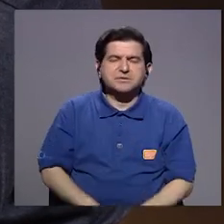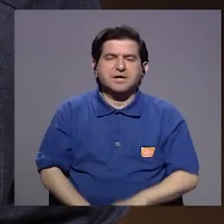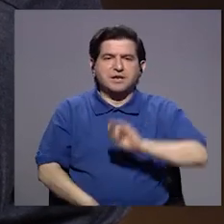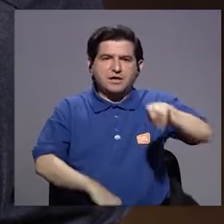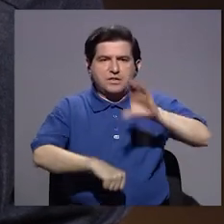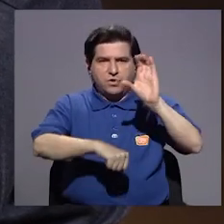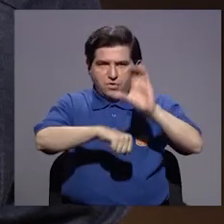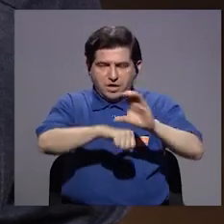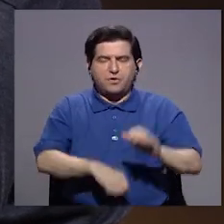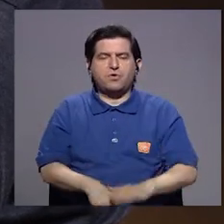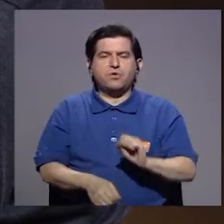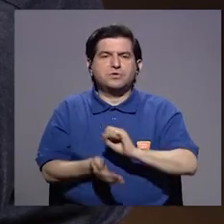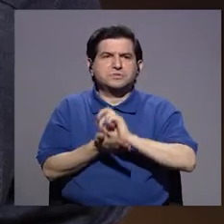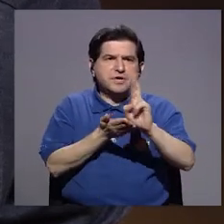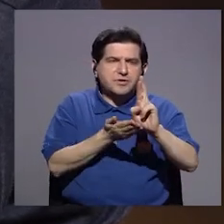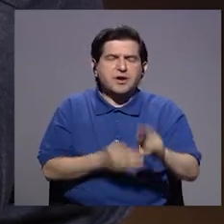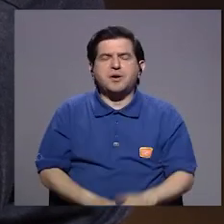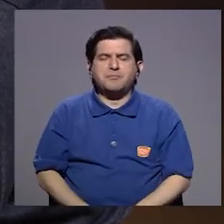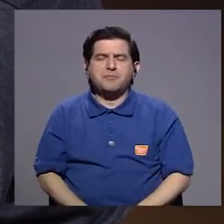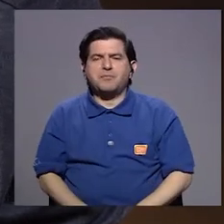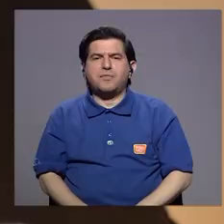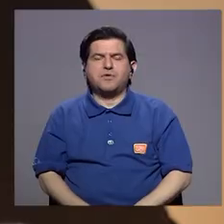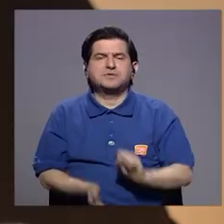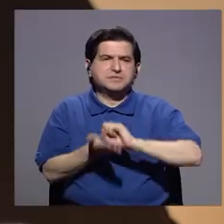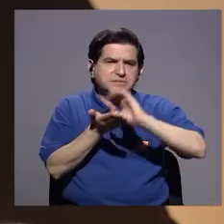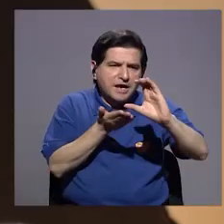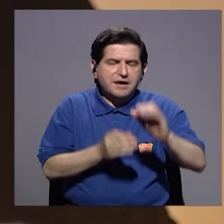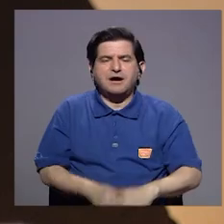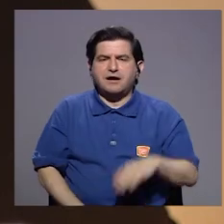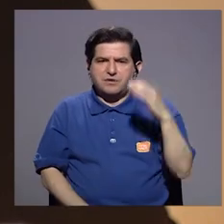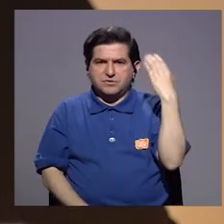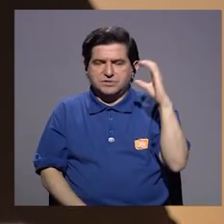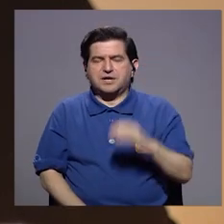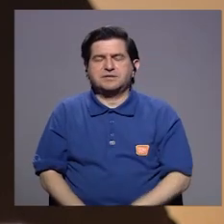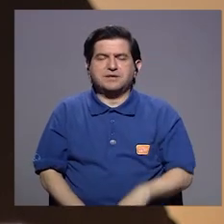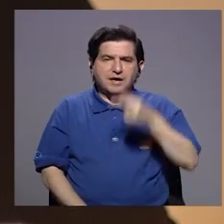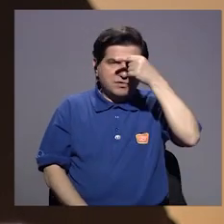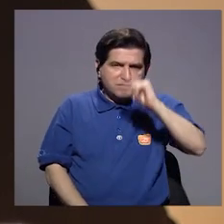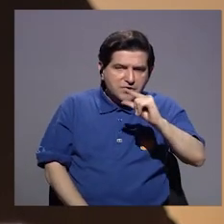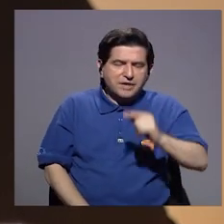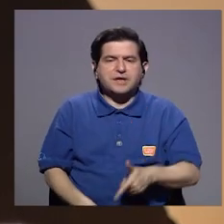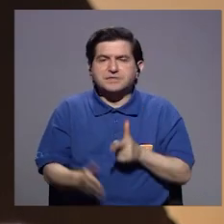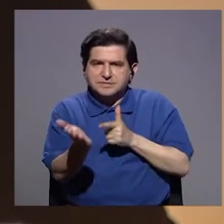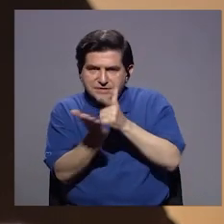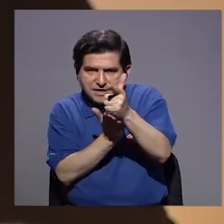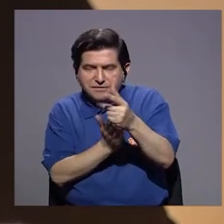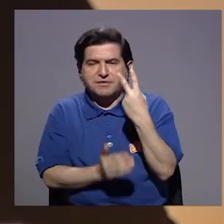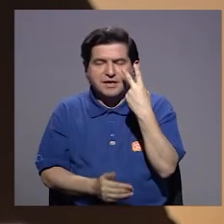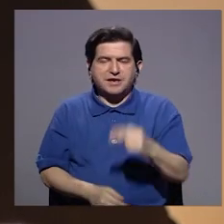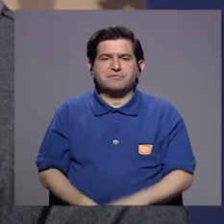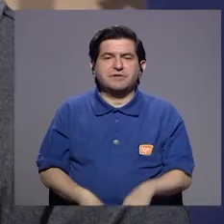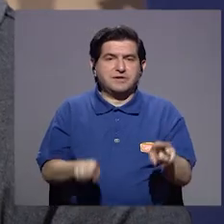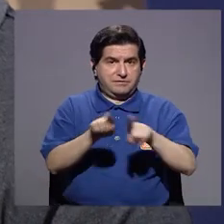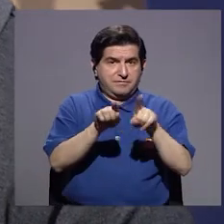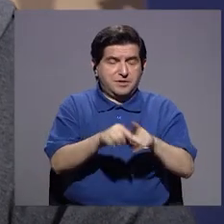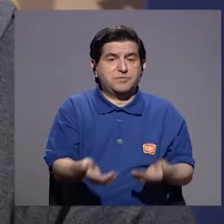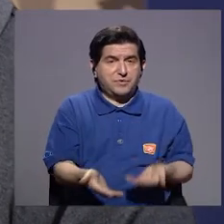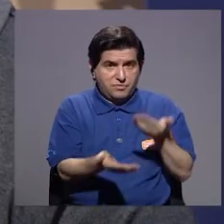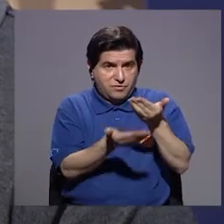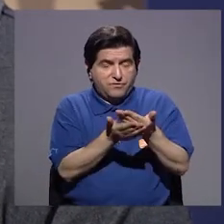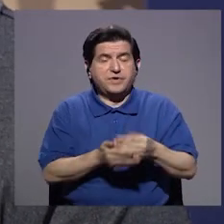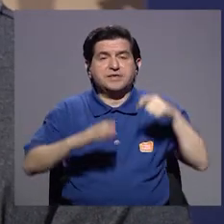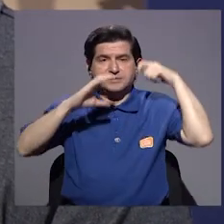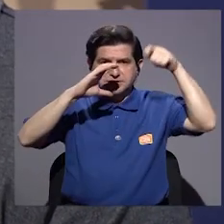San Ramón, San Carlos, Cartago, Grecia, Liberia, también pudieran ver parte de la oferta del cine